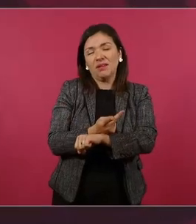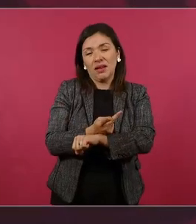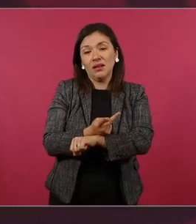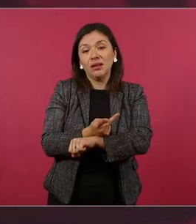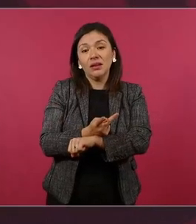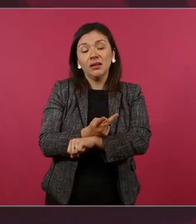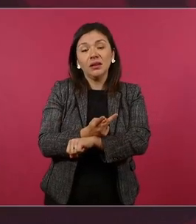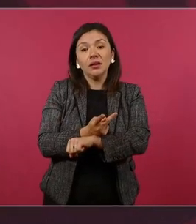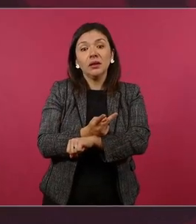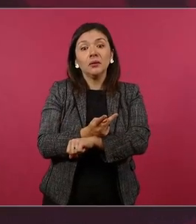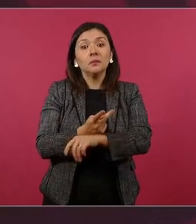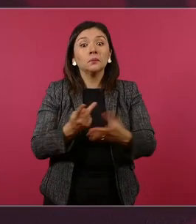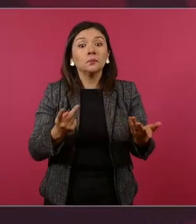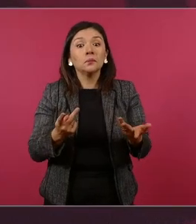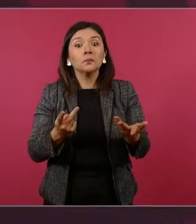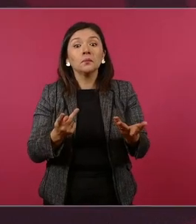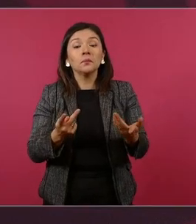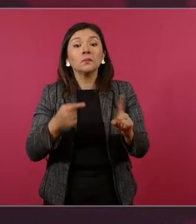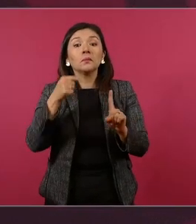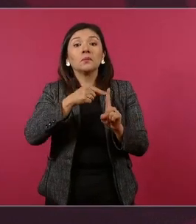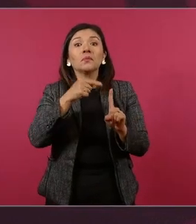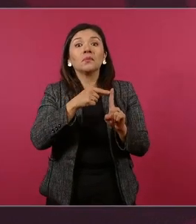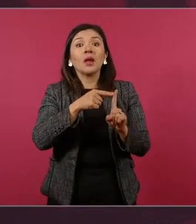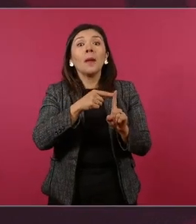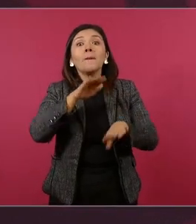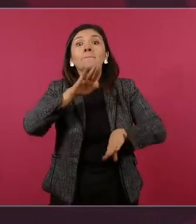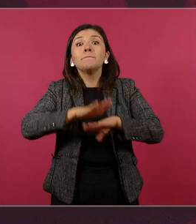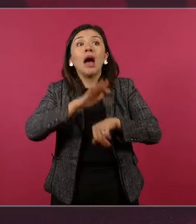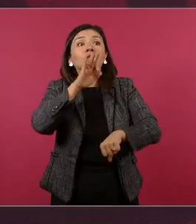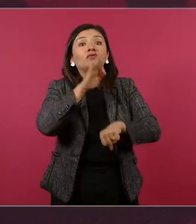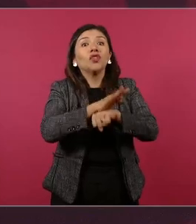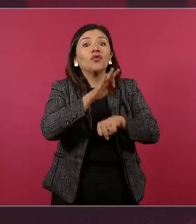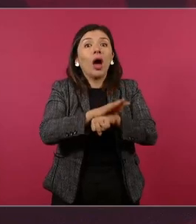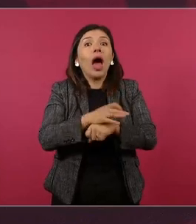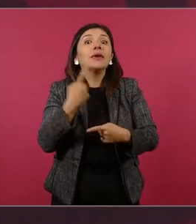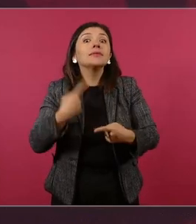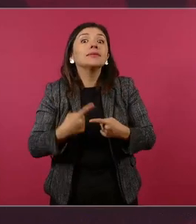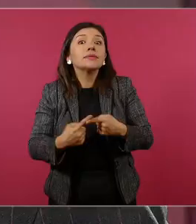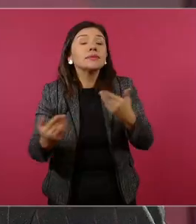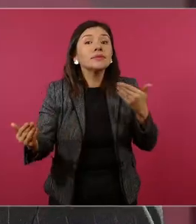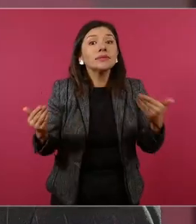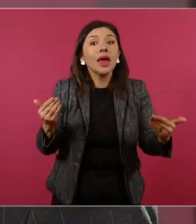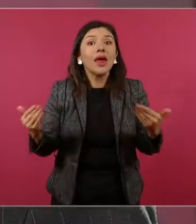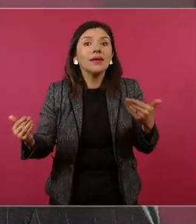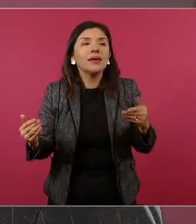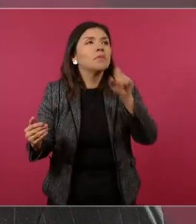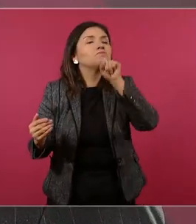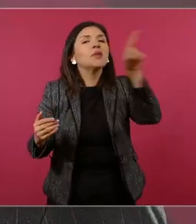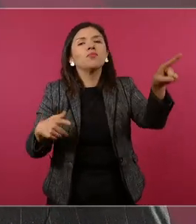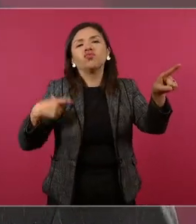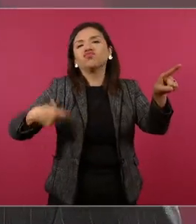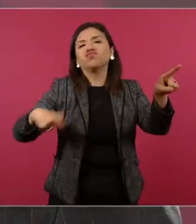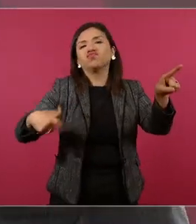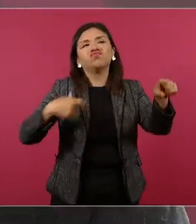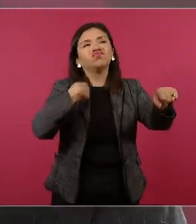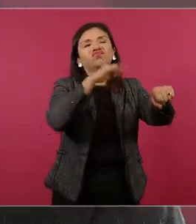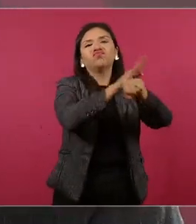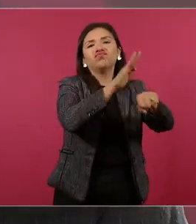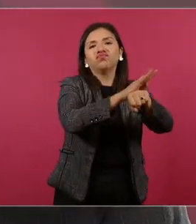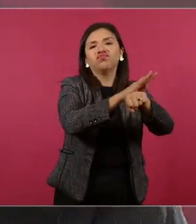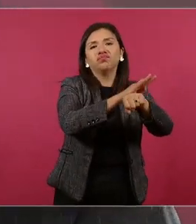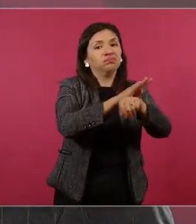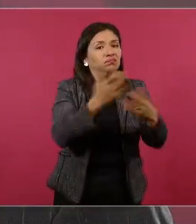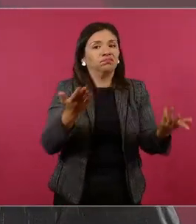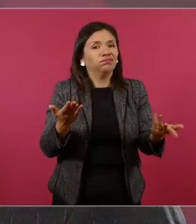antes entonces a quién le va a servir el presidente a esos esos grupos no se va a tener